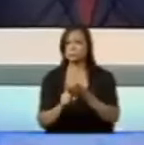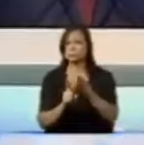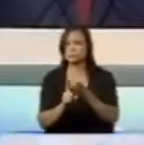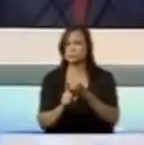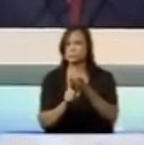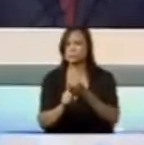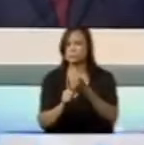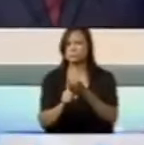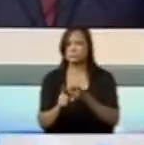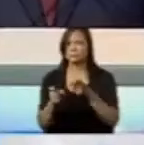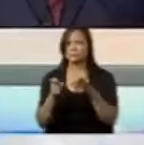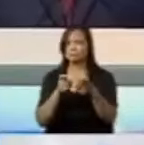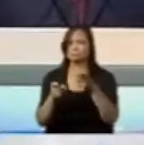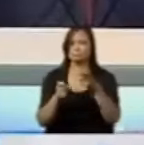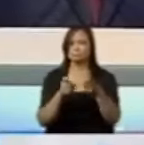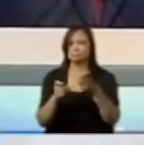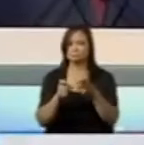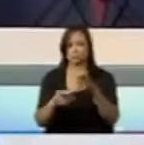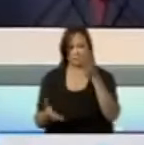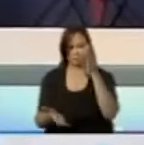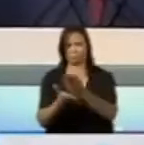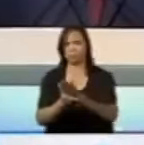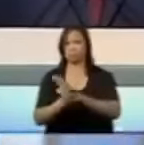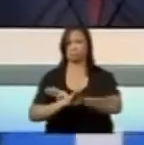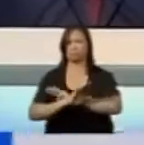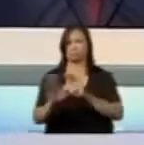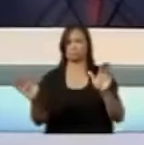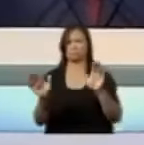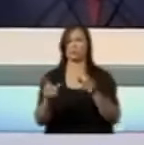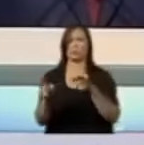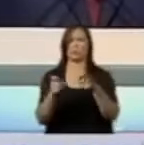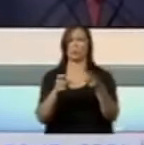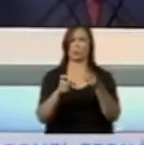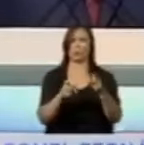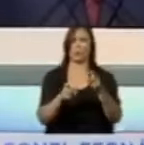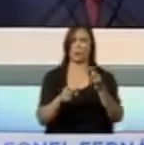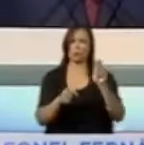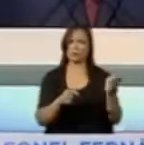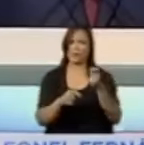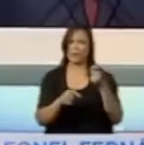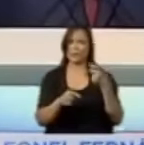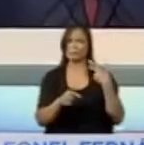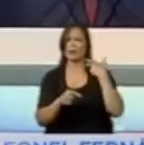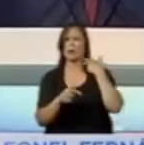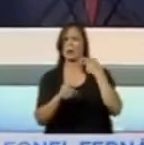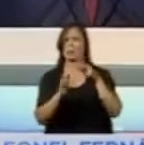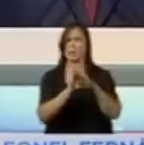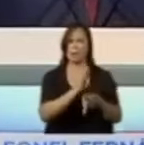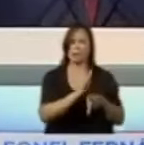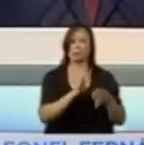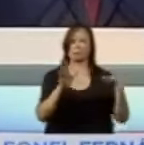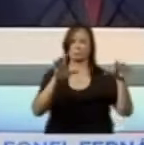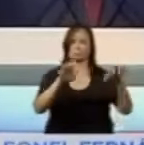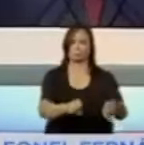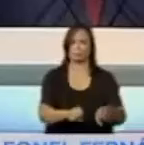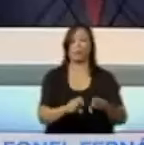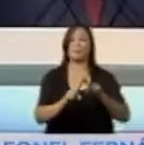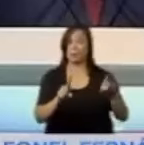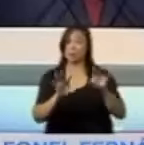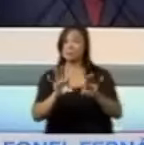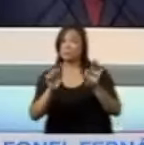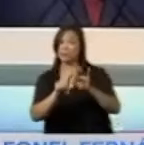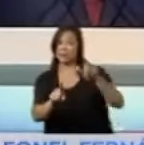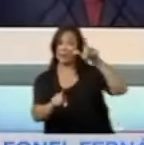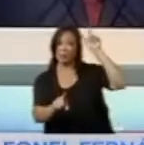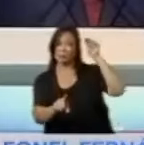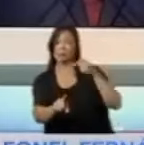para controlarlos de manera definitiva y controlar a los delincuentes. Pero es bueno que el candidato Abinader sepa